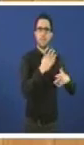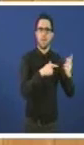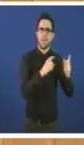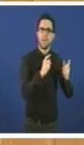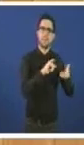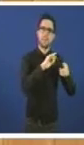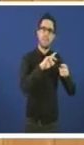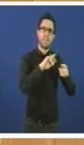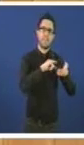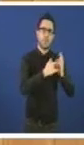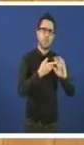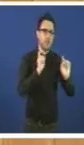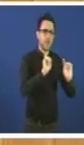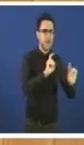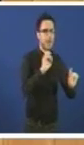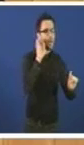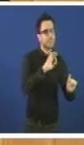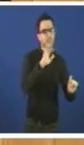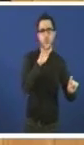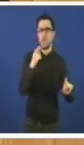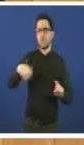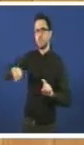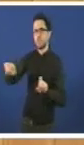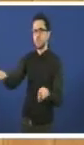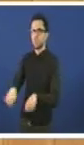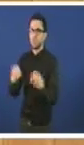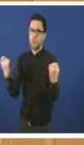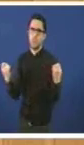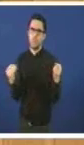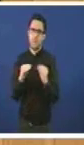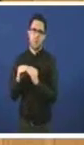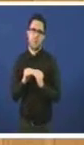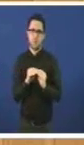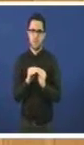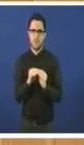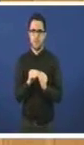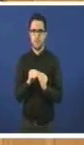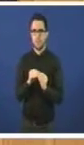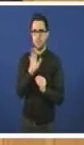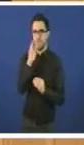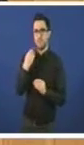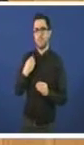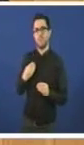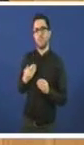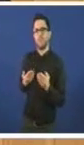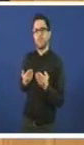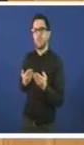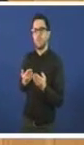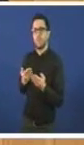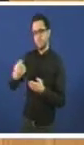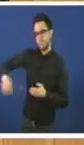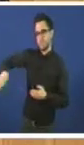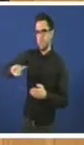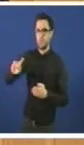y su ruptura de acuerdos y de conserje ma que sea por esa razón de goya señor bahamonde ustedes porque o que tengan